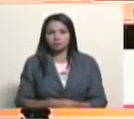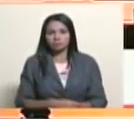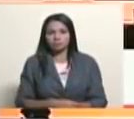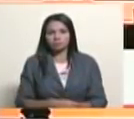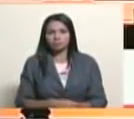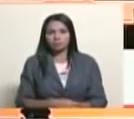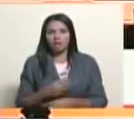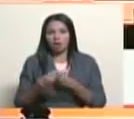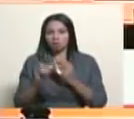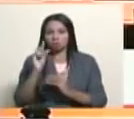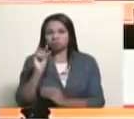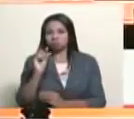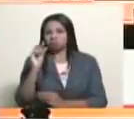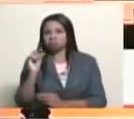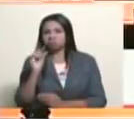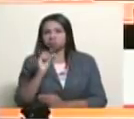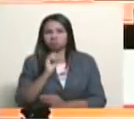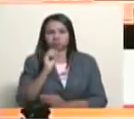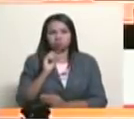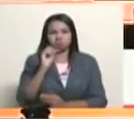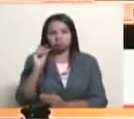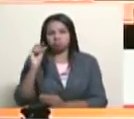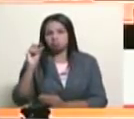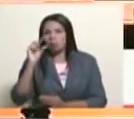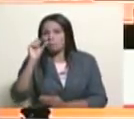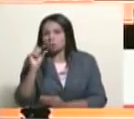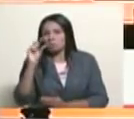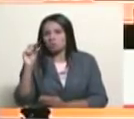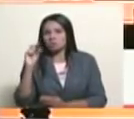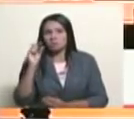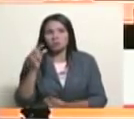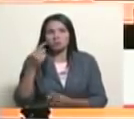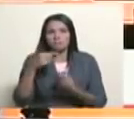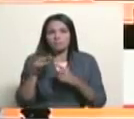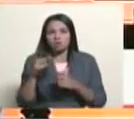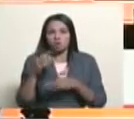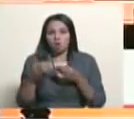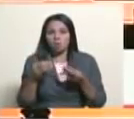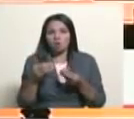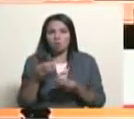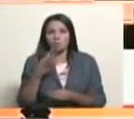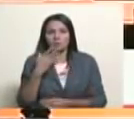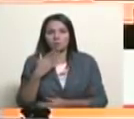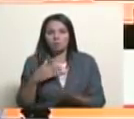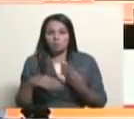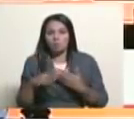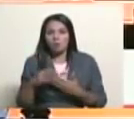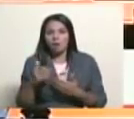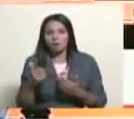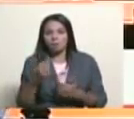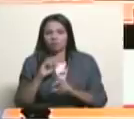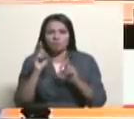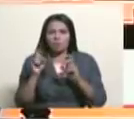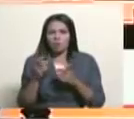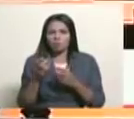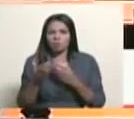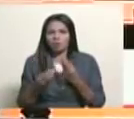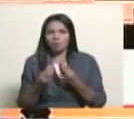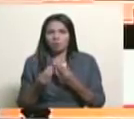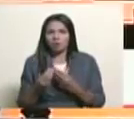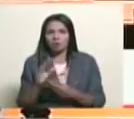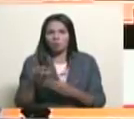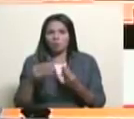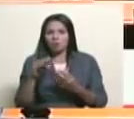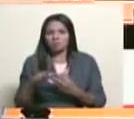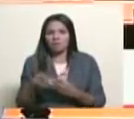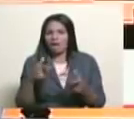Hago lo mínimo o menos de lo mínimo. ¿Y cómo va la cosa? ¿Cómo es que dicen por ahí cuando uno pregunta algo? ¿Cómo está la cosa?